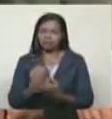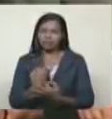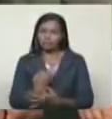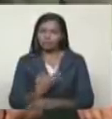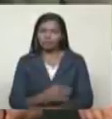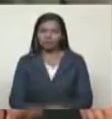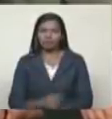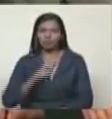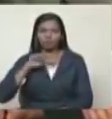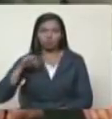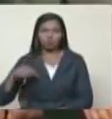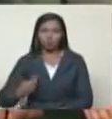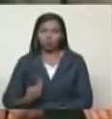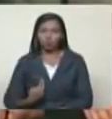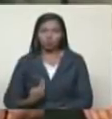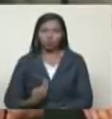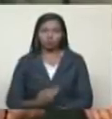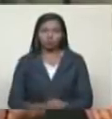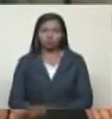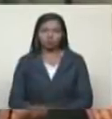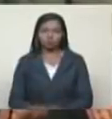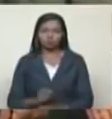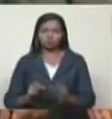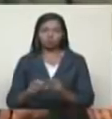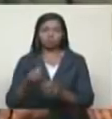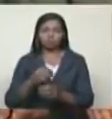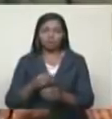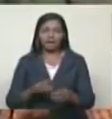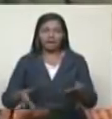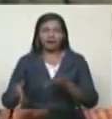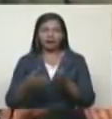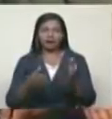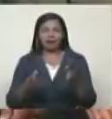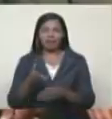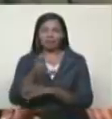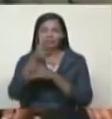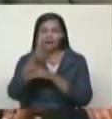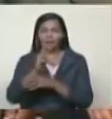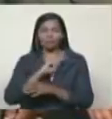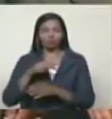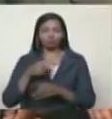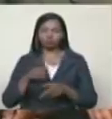que nosotros seguimos la carrera de las armas